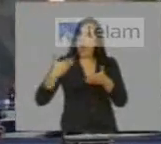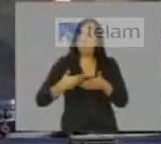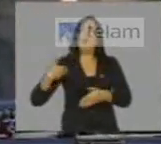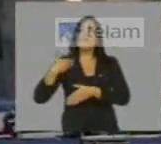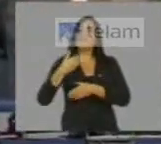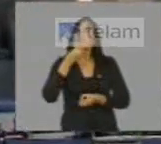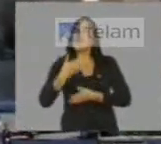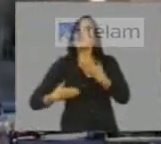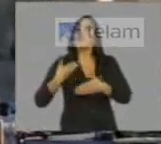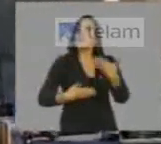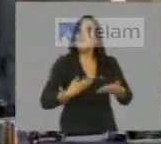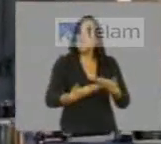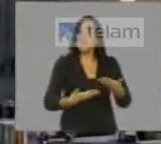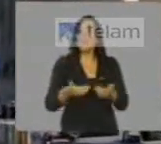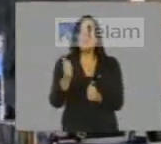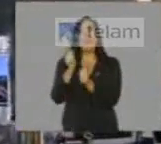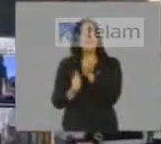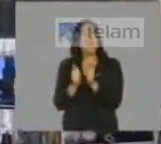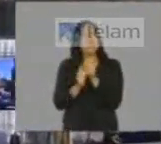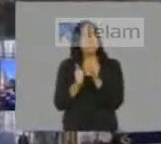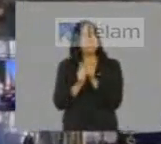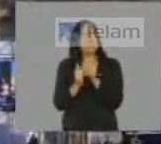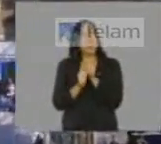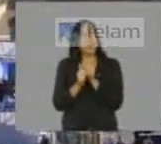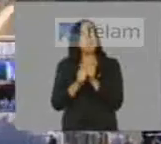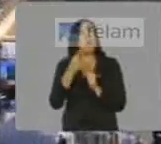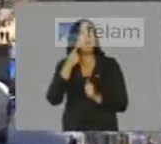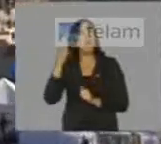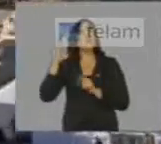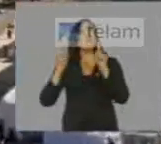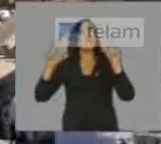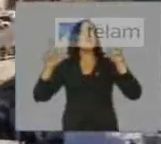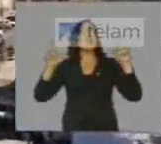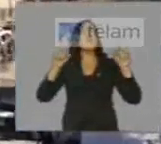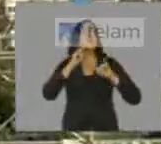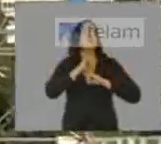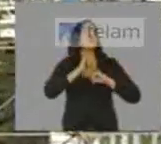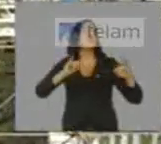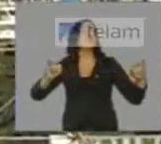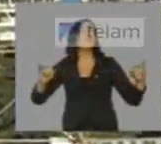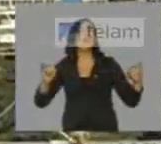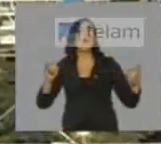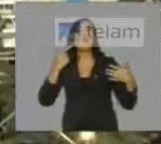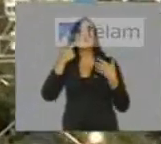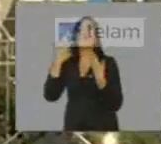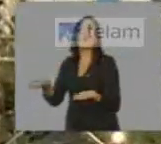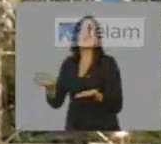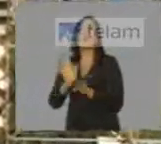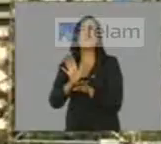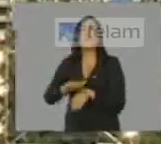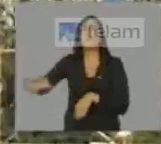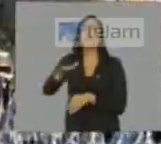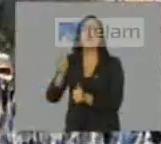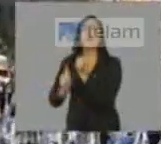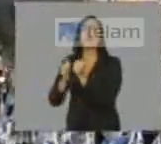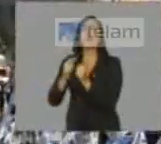Rosario, aquella Rosario que algún medio de comunicación quiso mostrar en algún momento con